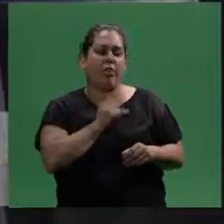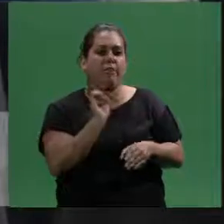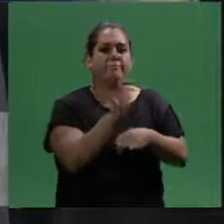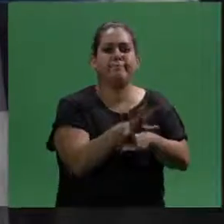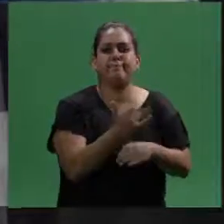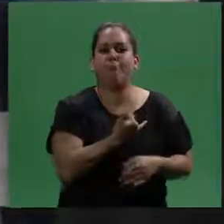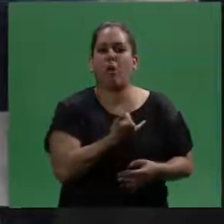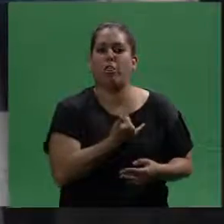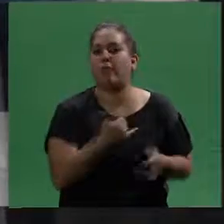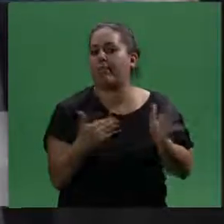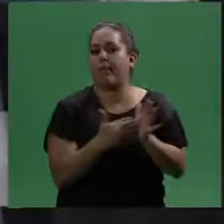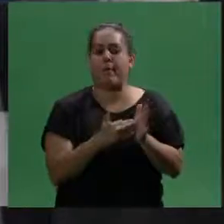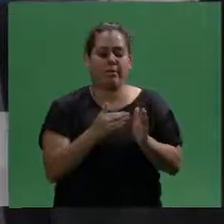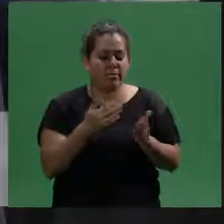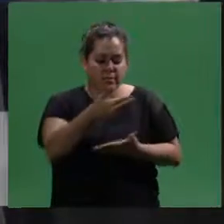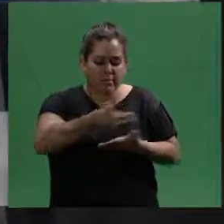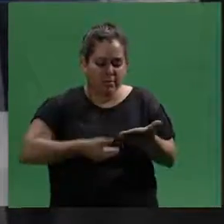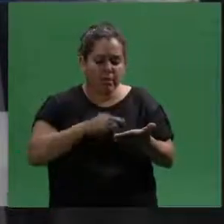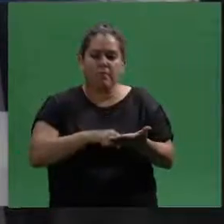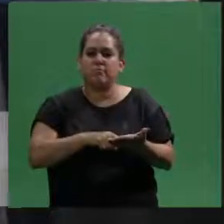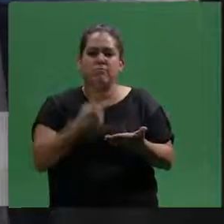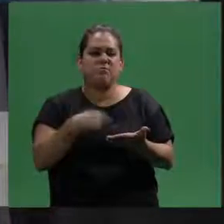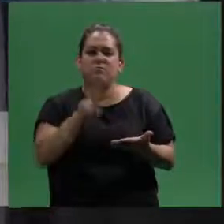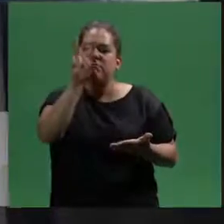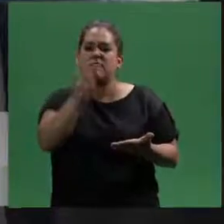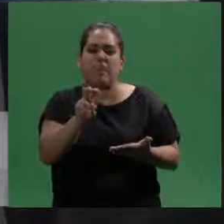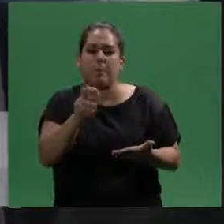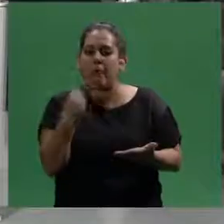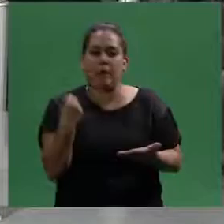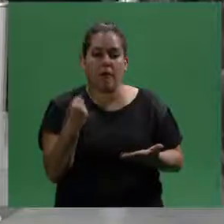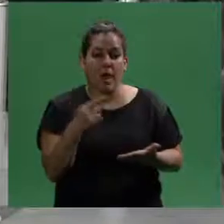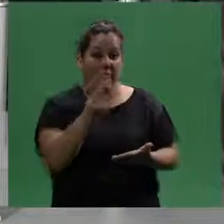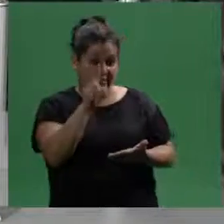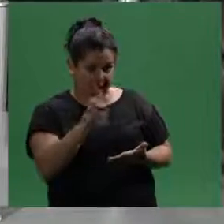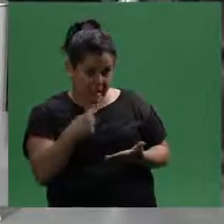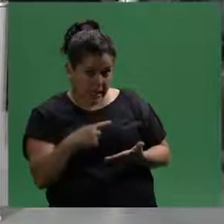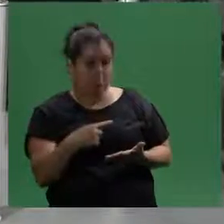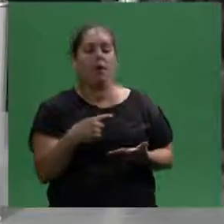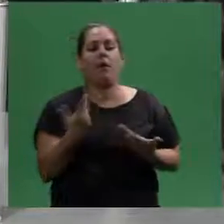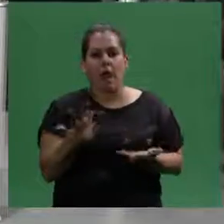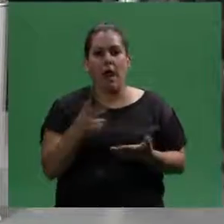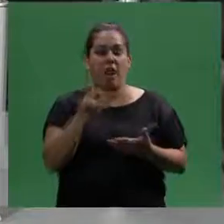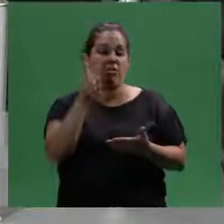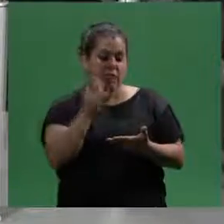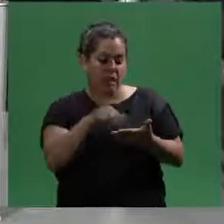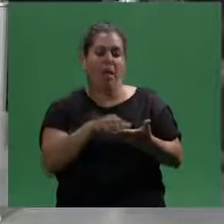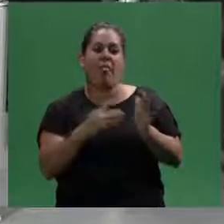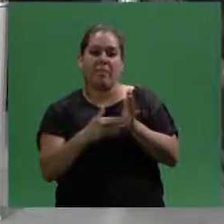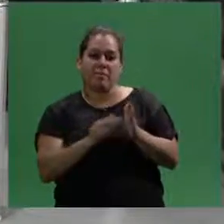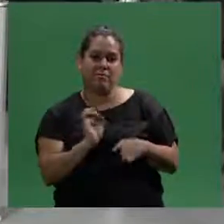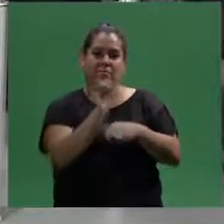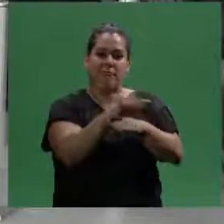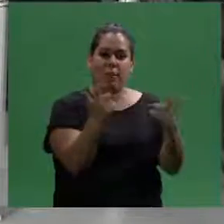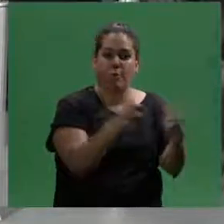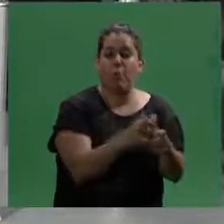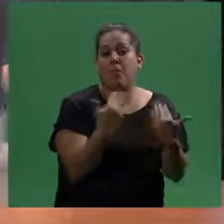del expediente de acuerdo a la característica del mismo. Esto quiere decir de qué tema trata, se lo gira a las diferentes comisiones. Puede ser